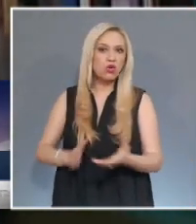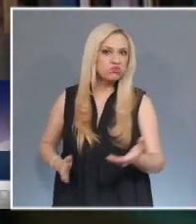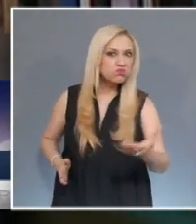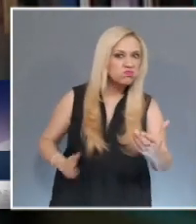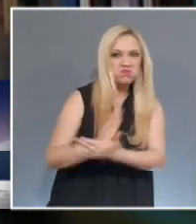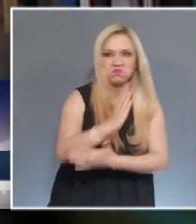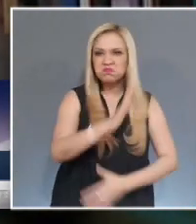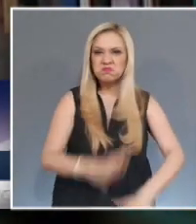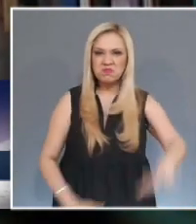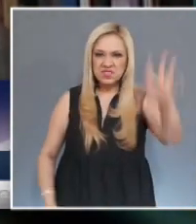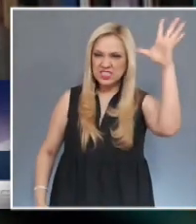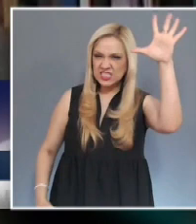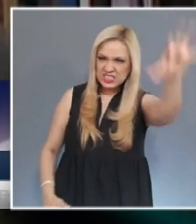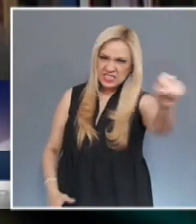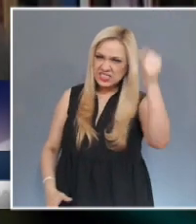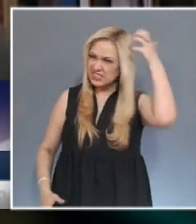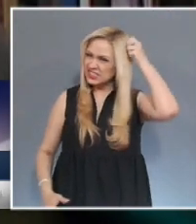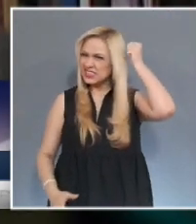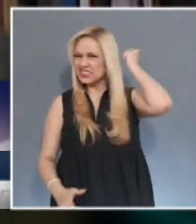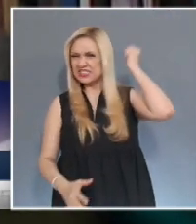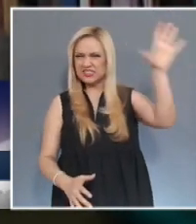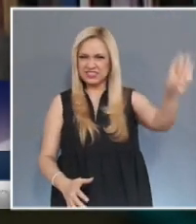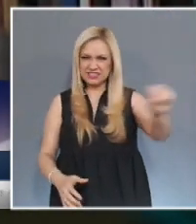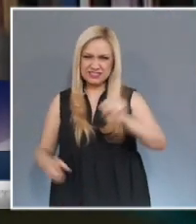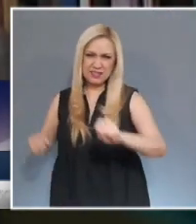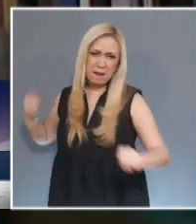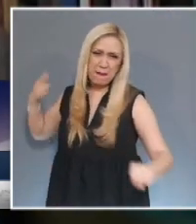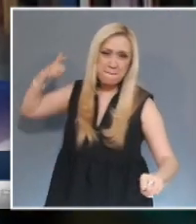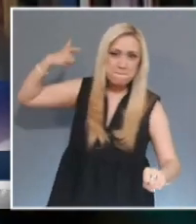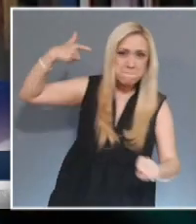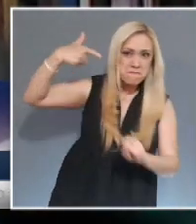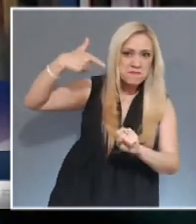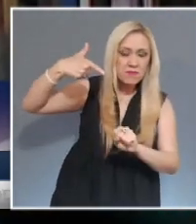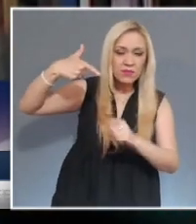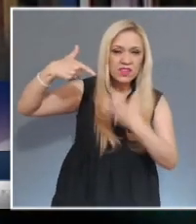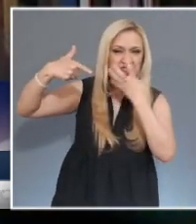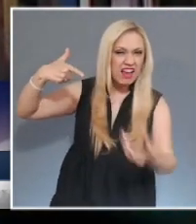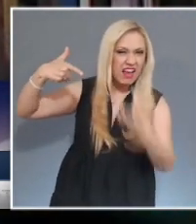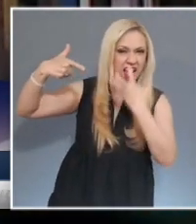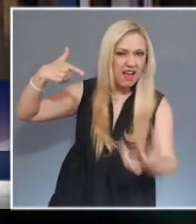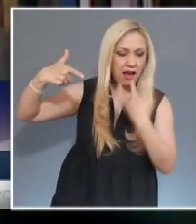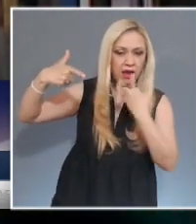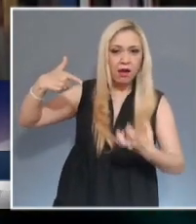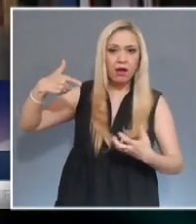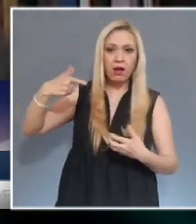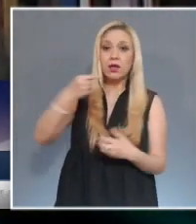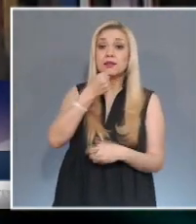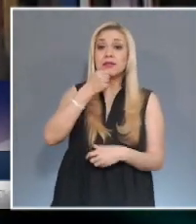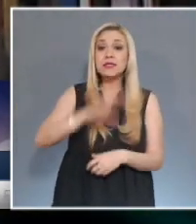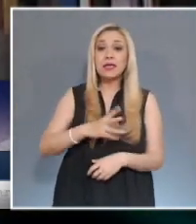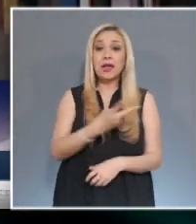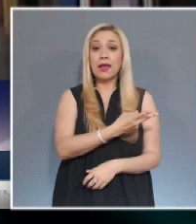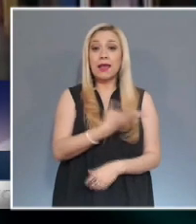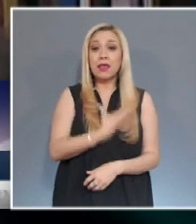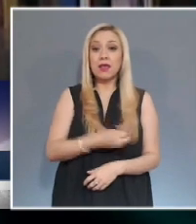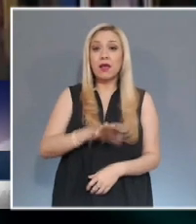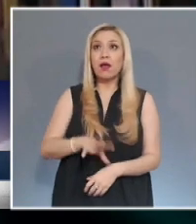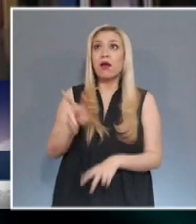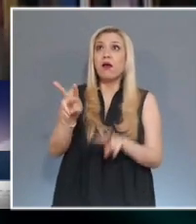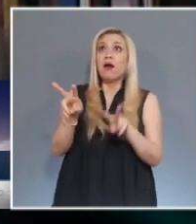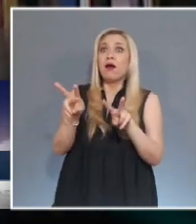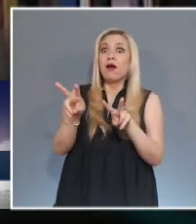con gritos, a punta de pistola, estando presente las dos hijas menores, el suegro, la